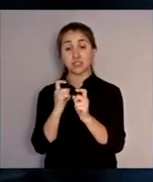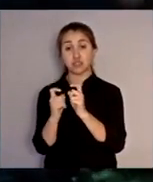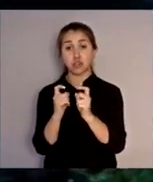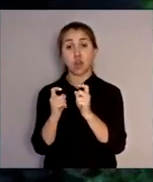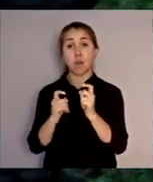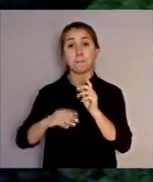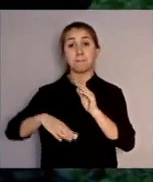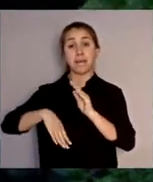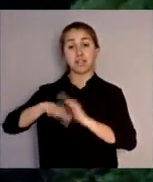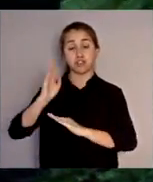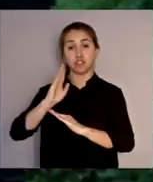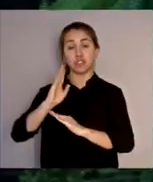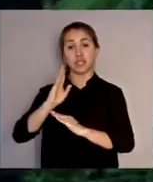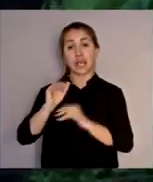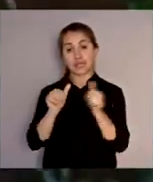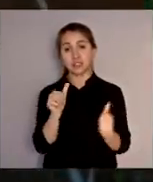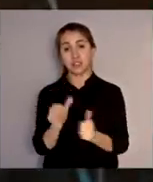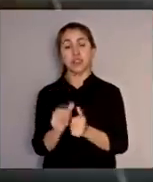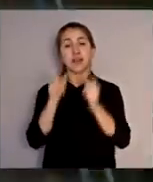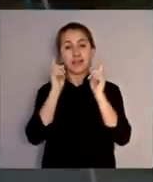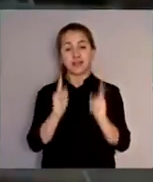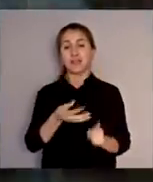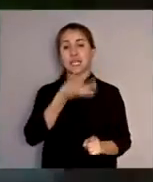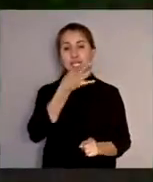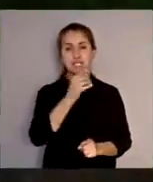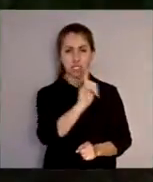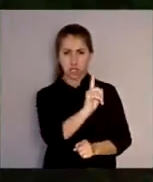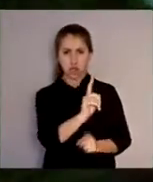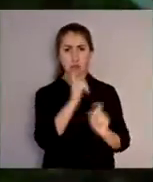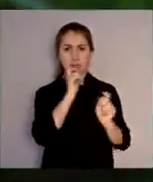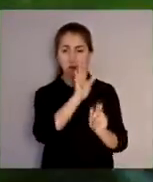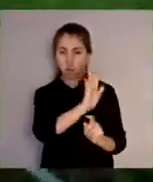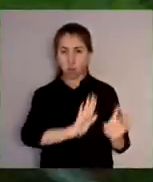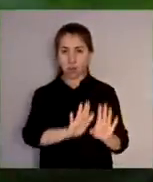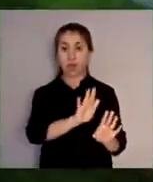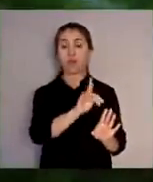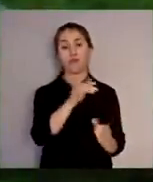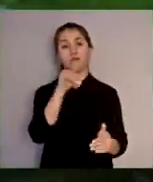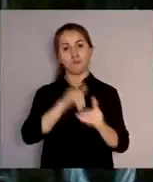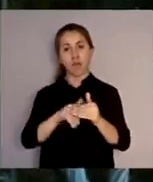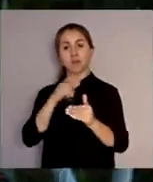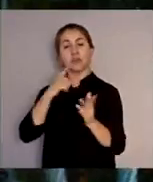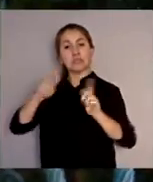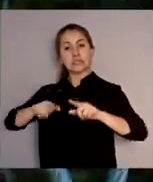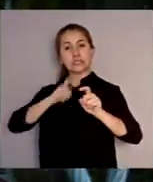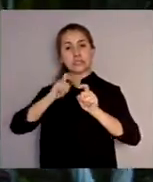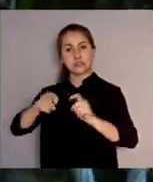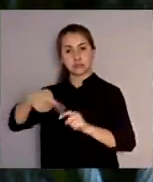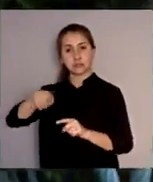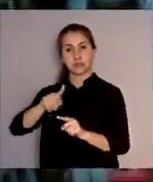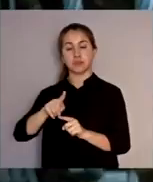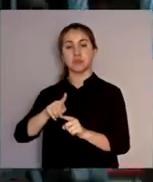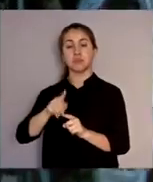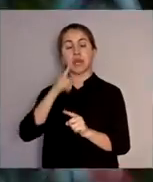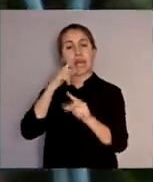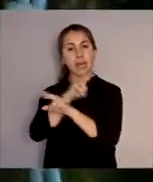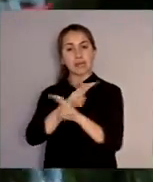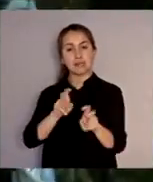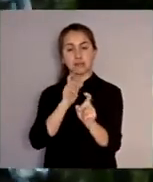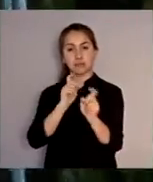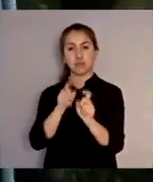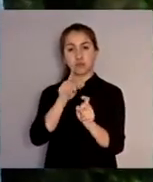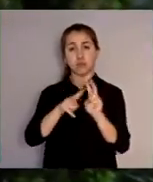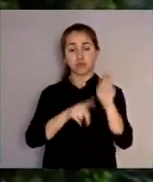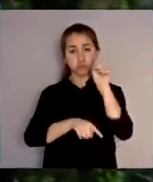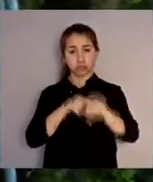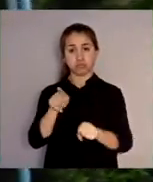la mayoría de los asesores es su deber decir no cometer riesgo. Ya, por eso que los bancos tienen un departamento de riesgo. ¿Y usted para analizar el riesgo. ¿Y usted